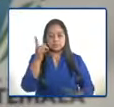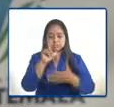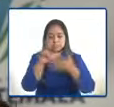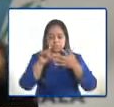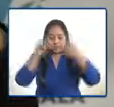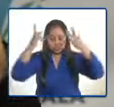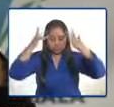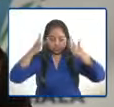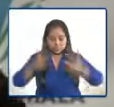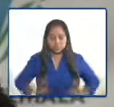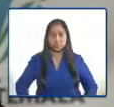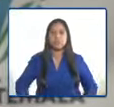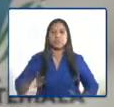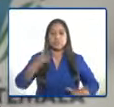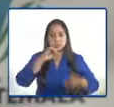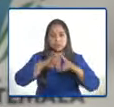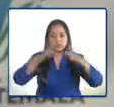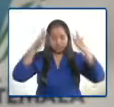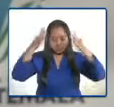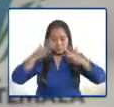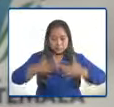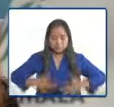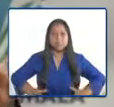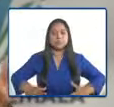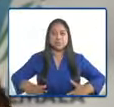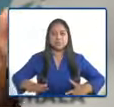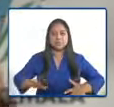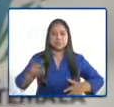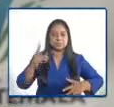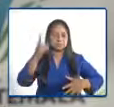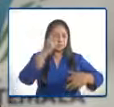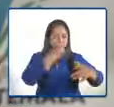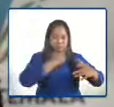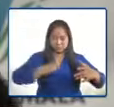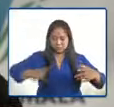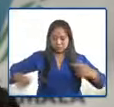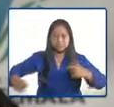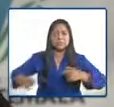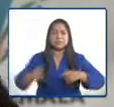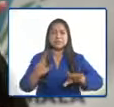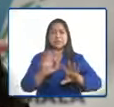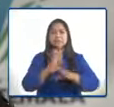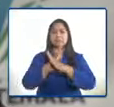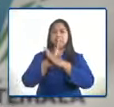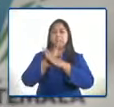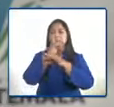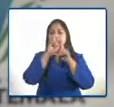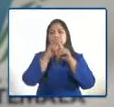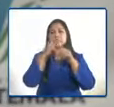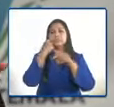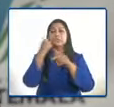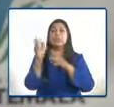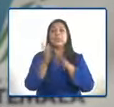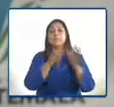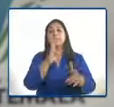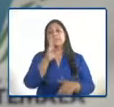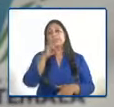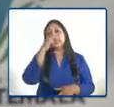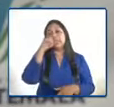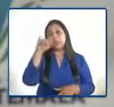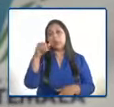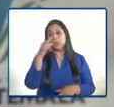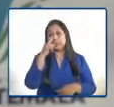completamente, incluso algunos monitores o BTJs, que son los encargados de cuidar a los niños o a los